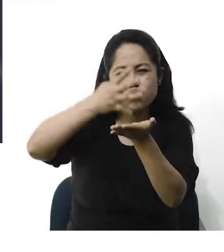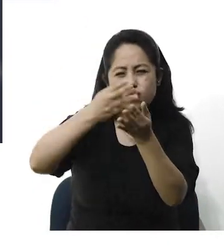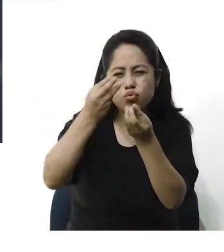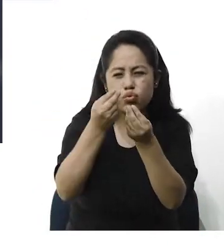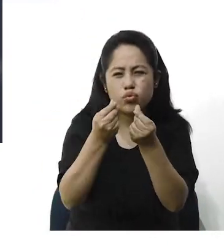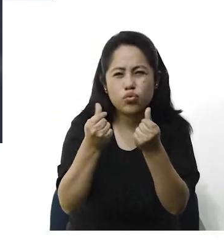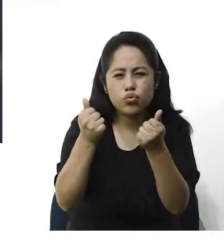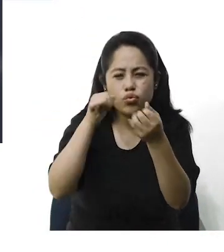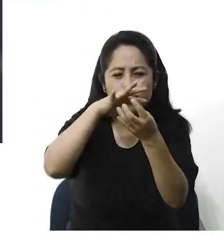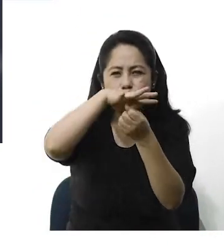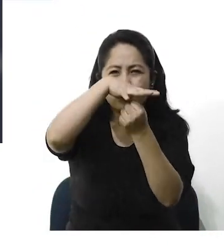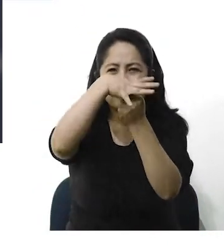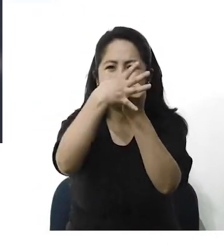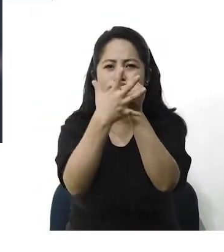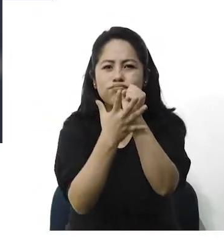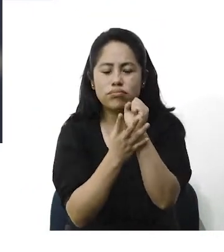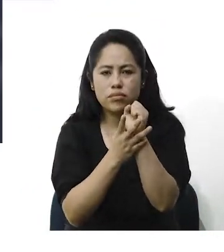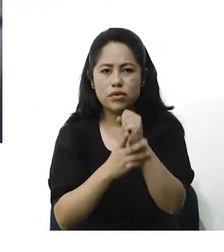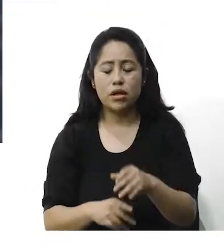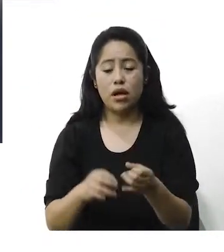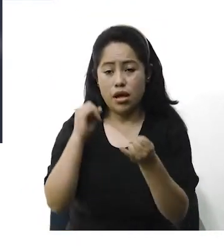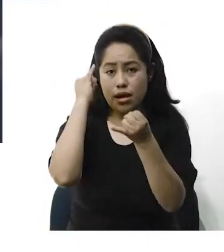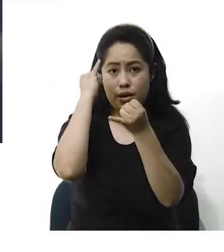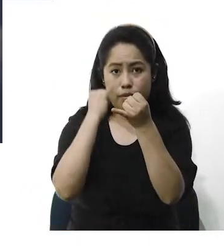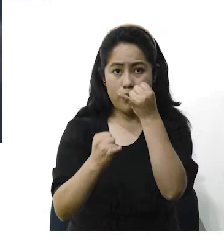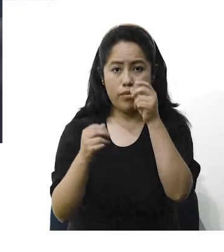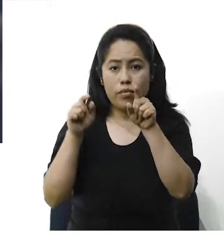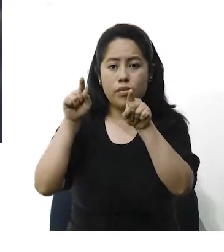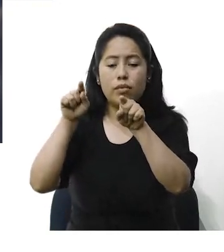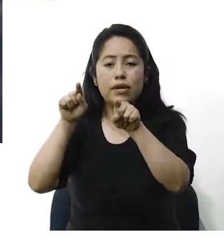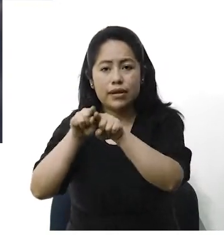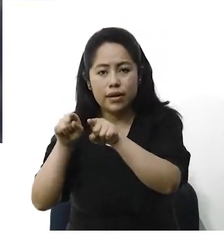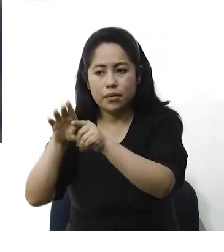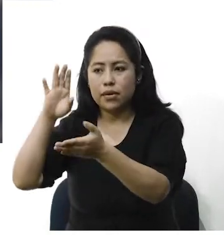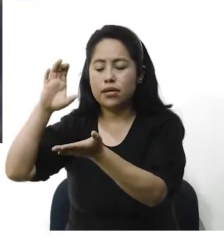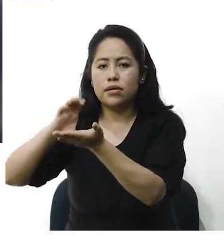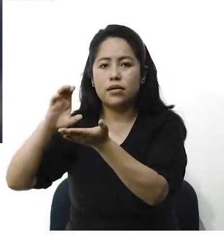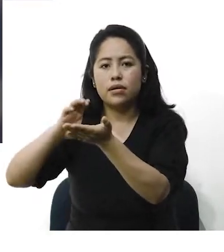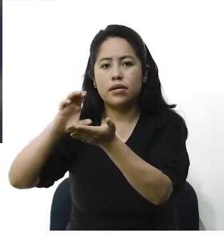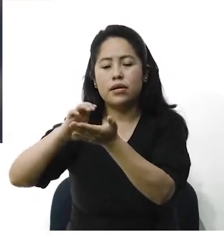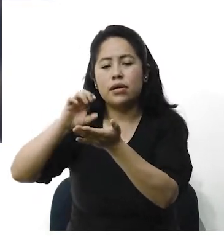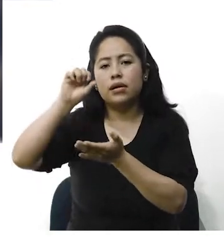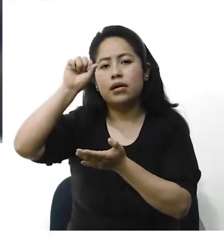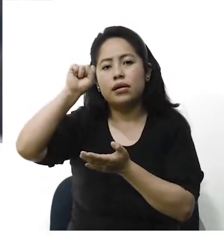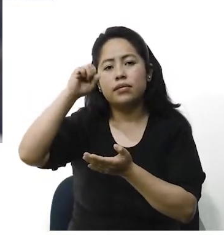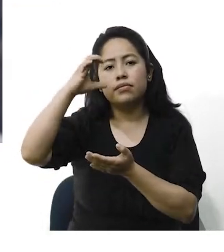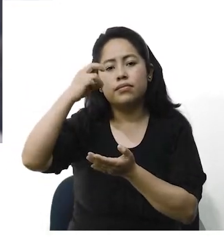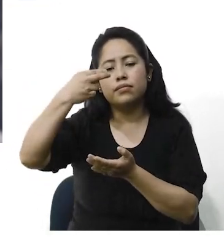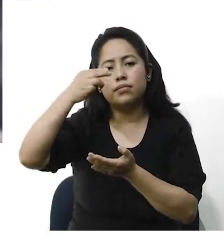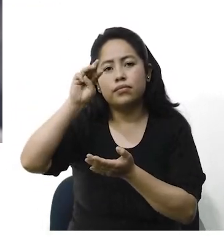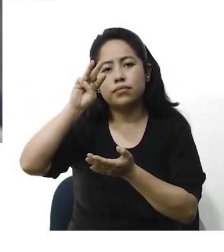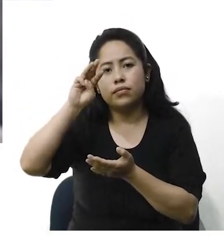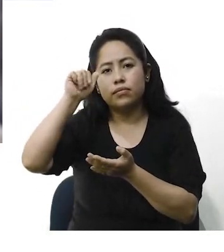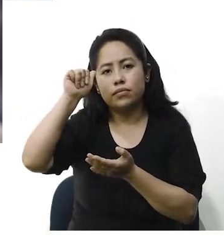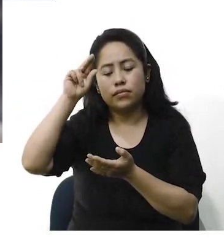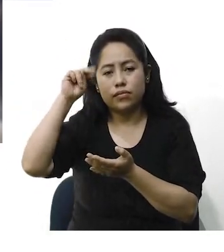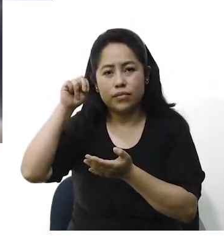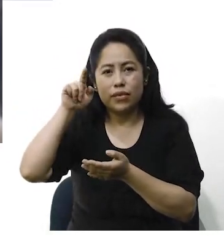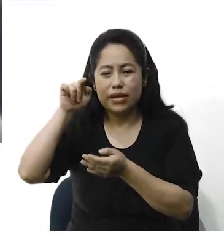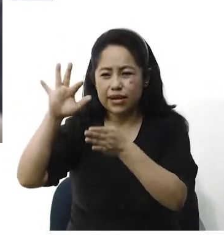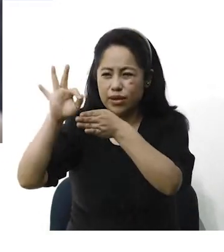Y por último, las células de Schwann. Las células de Schwann también cumplen la función